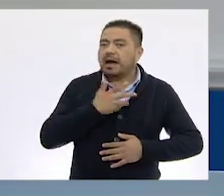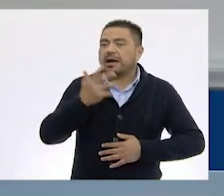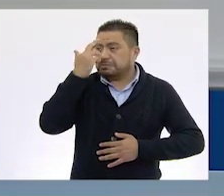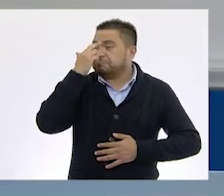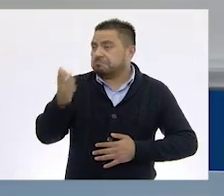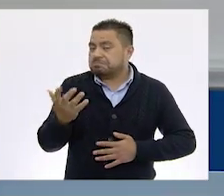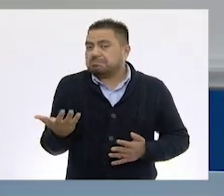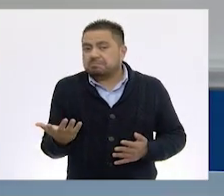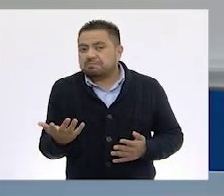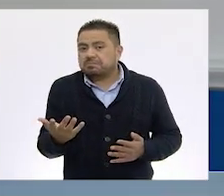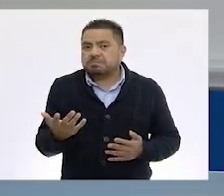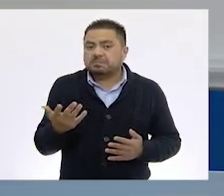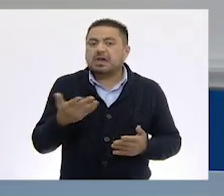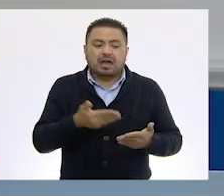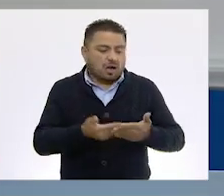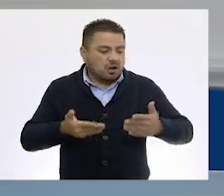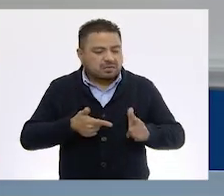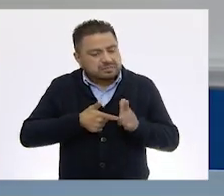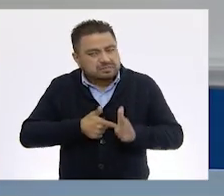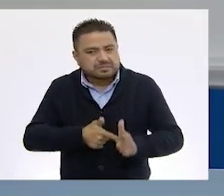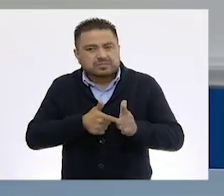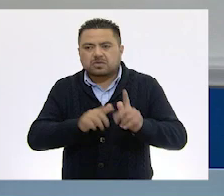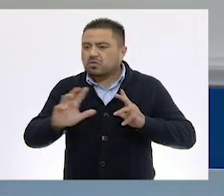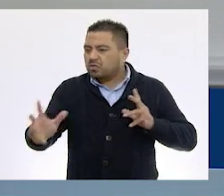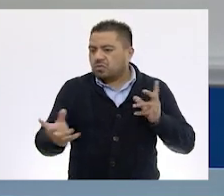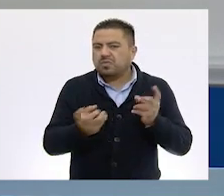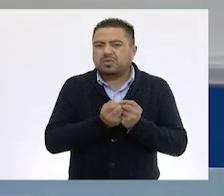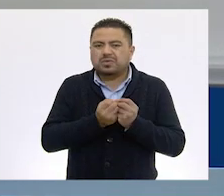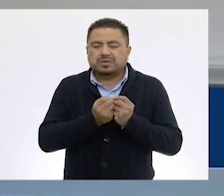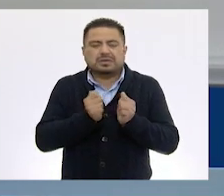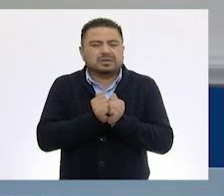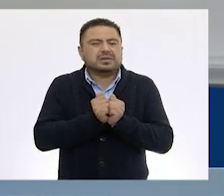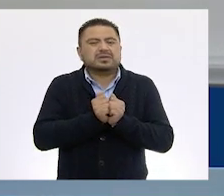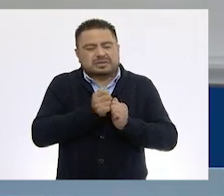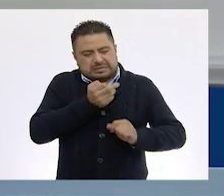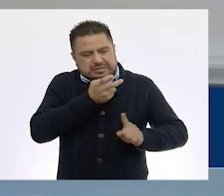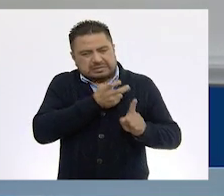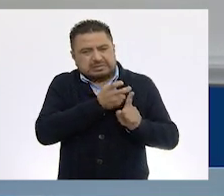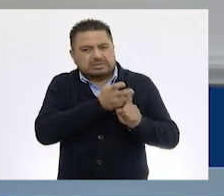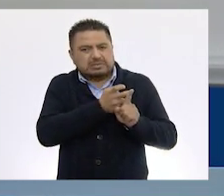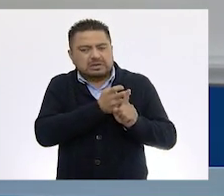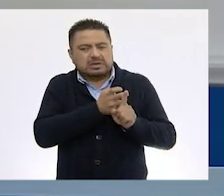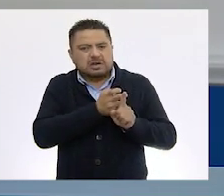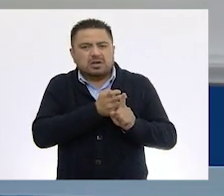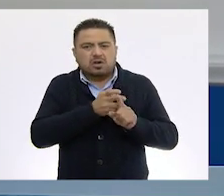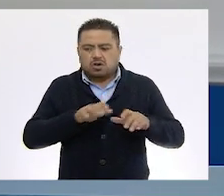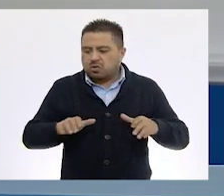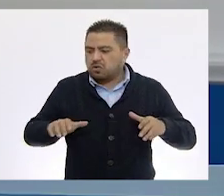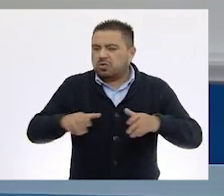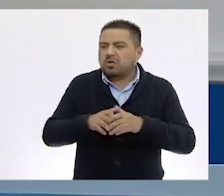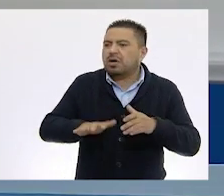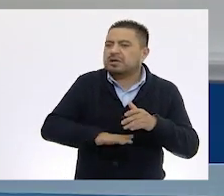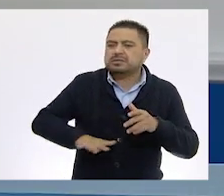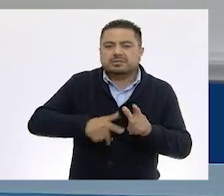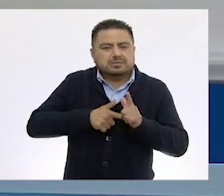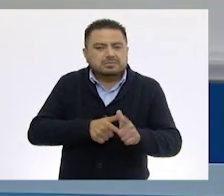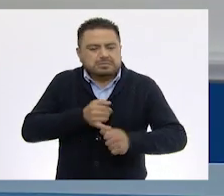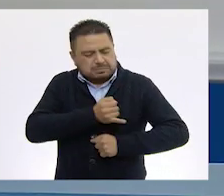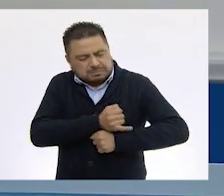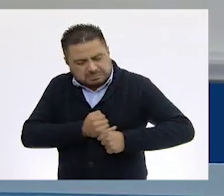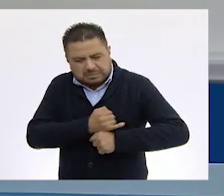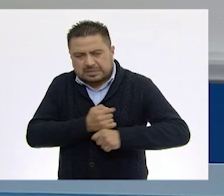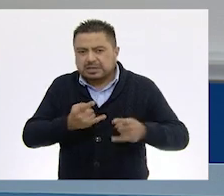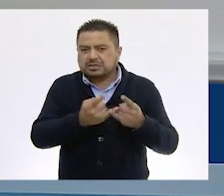razón. Entonces vamos a seguir juntos con esta gran, enorme comitiva para seguir nuestra